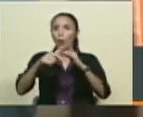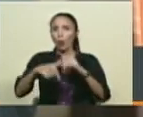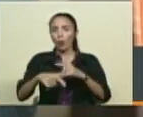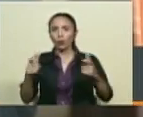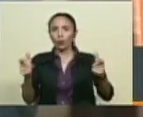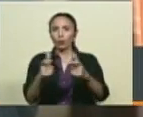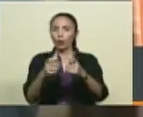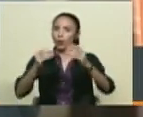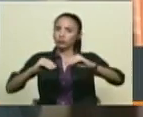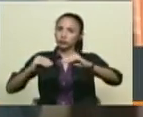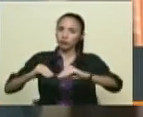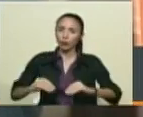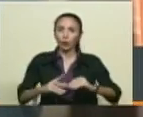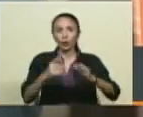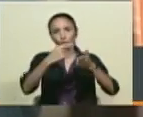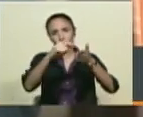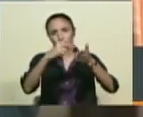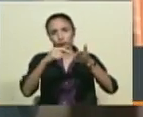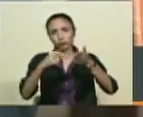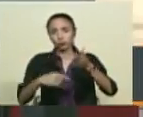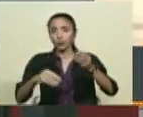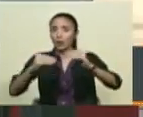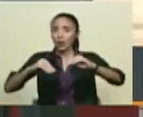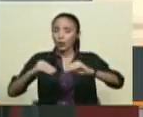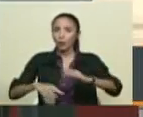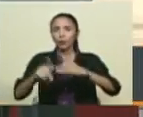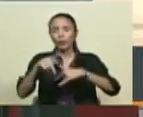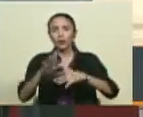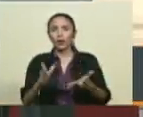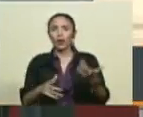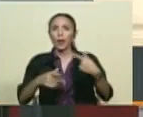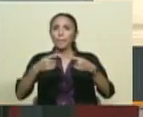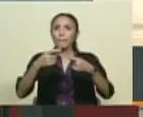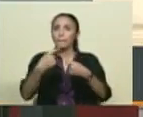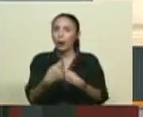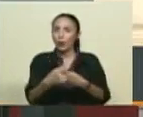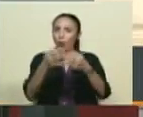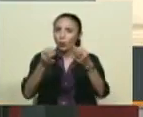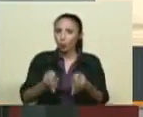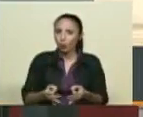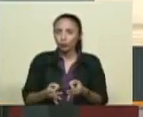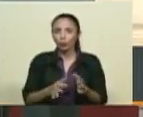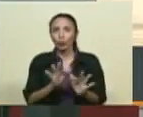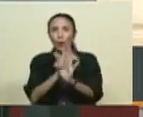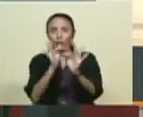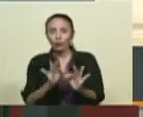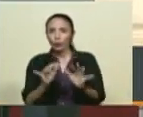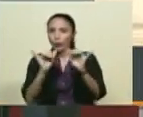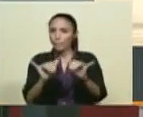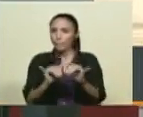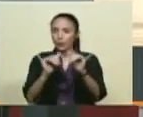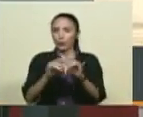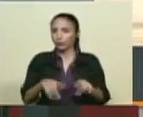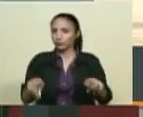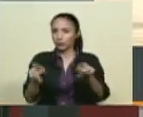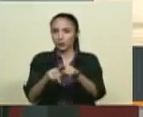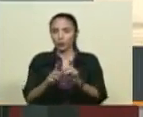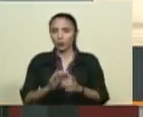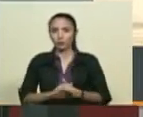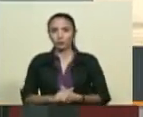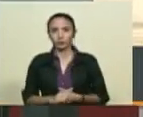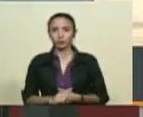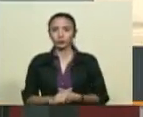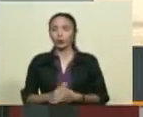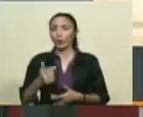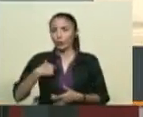recuperó el mercado y está estabilizando los precios de la misma forma, con la misma fe. Yo soy